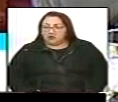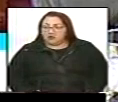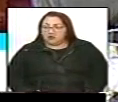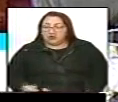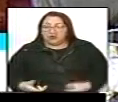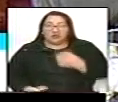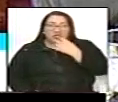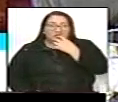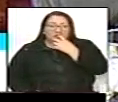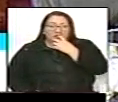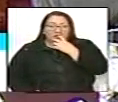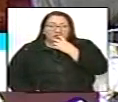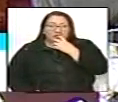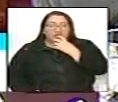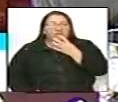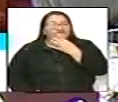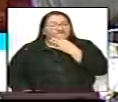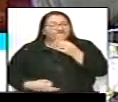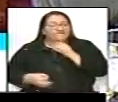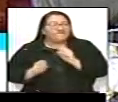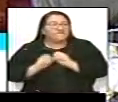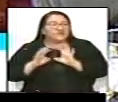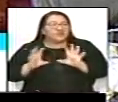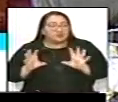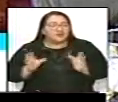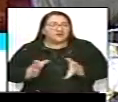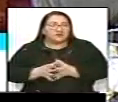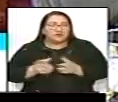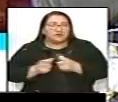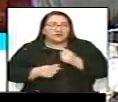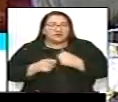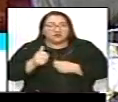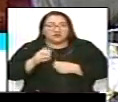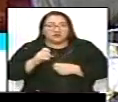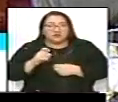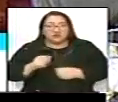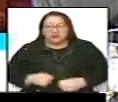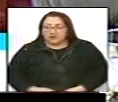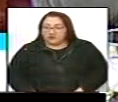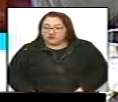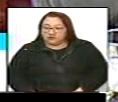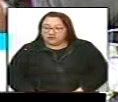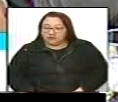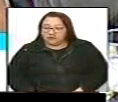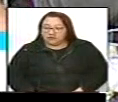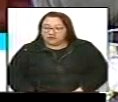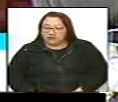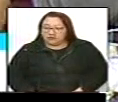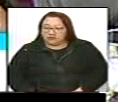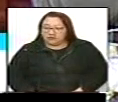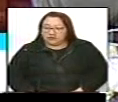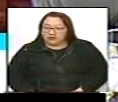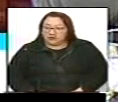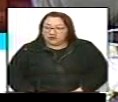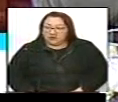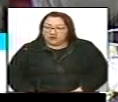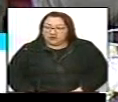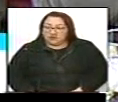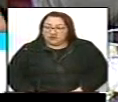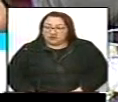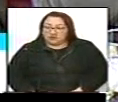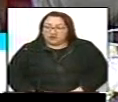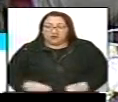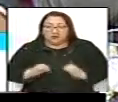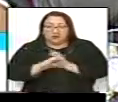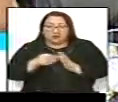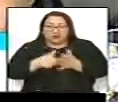figura que lo ha explicado de manera didáctica el congresista Acosta. Si en el futuro, presidente, si por ejemplo el día de hoy